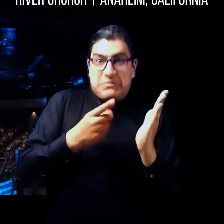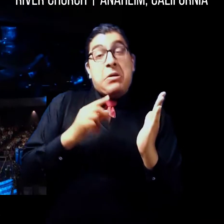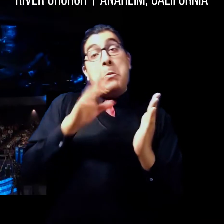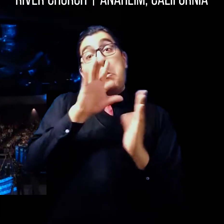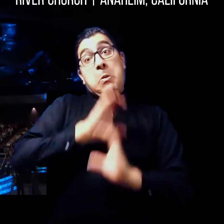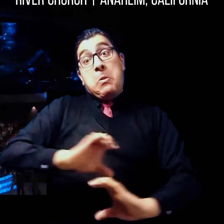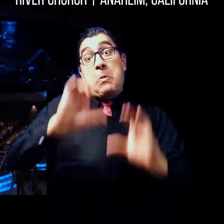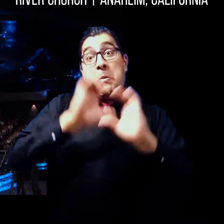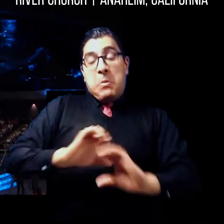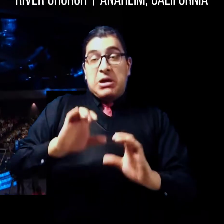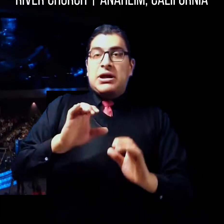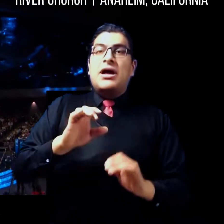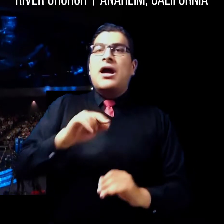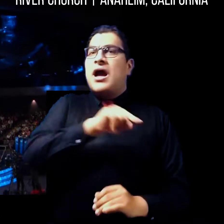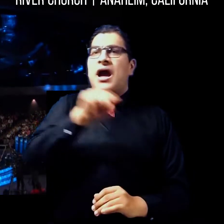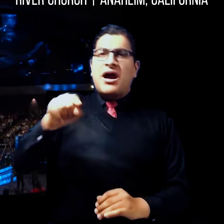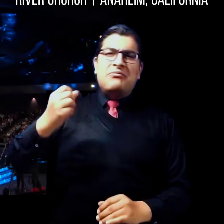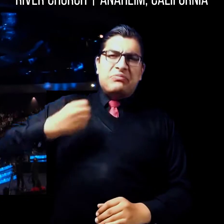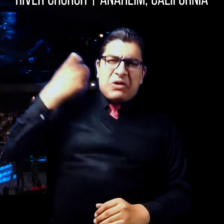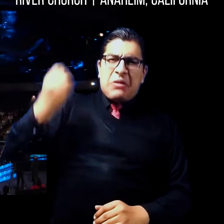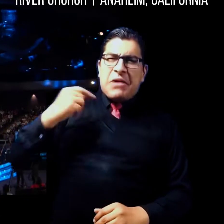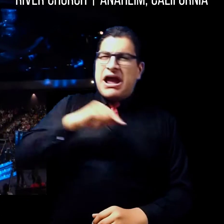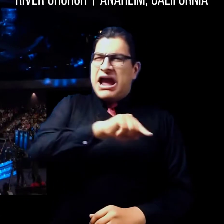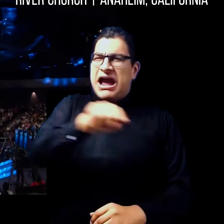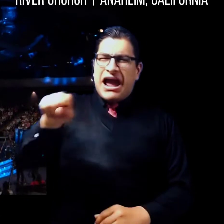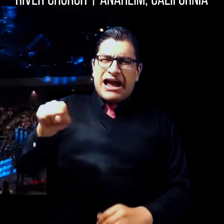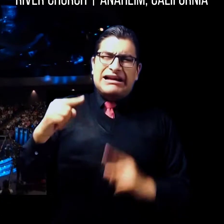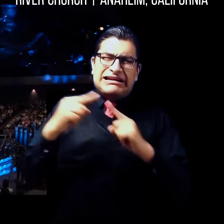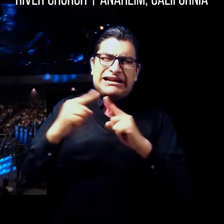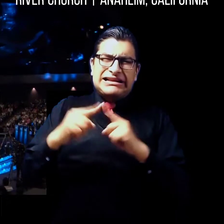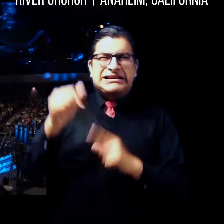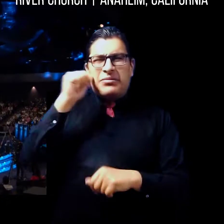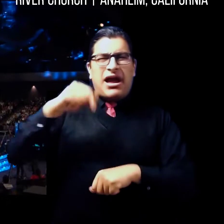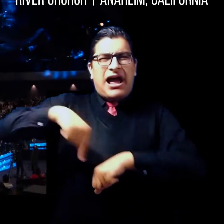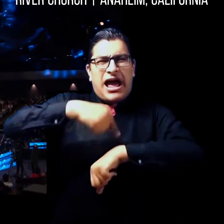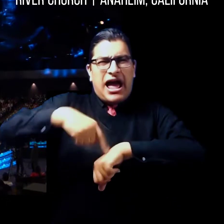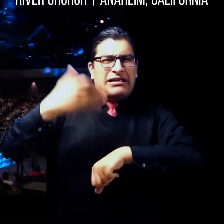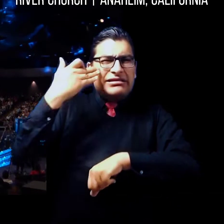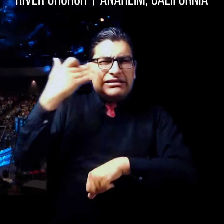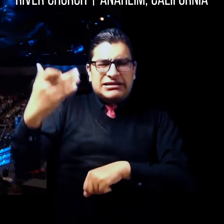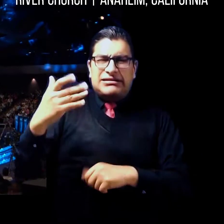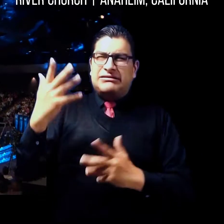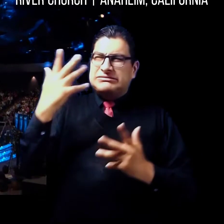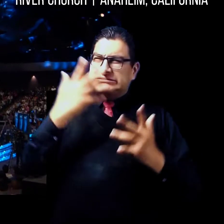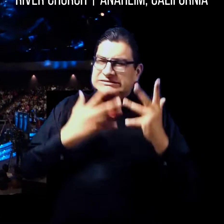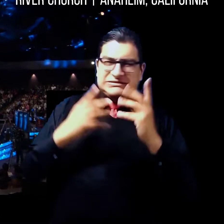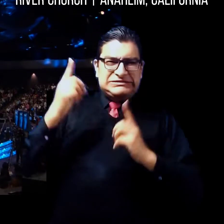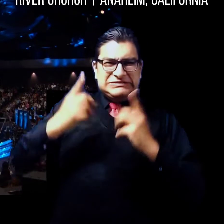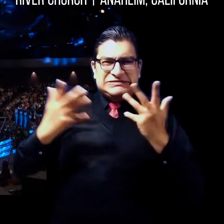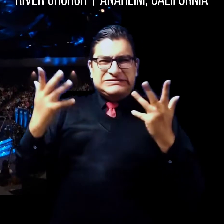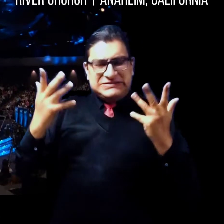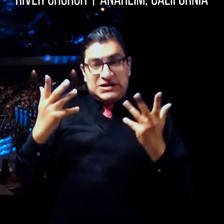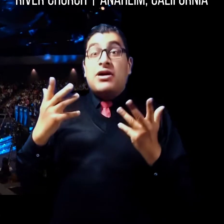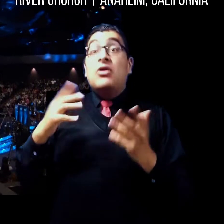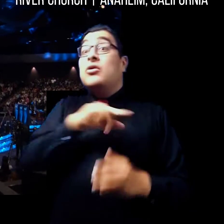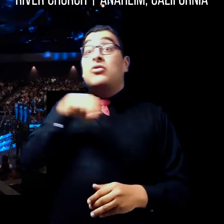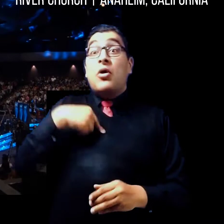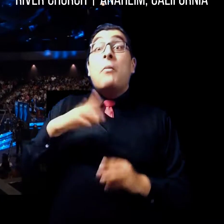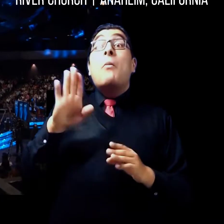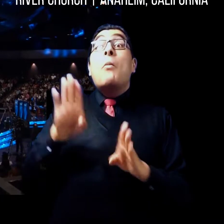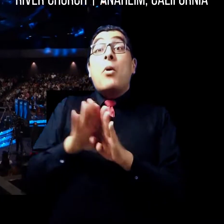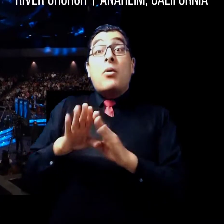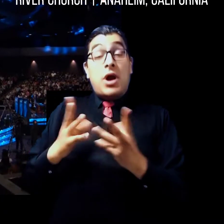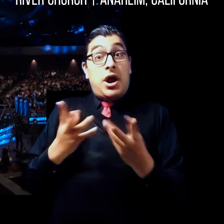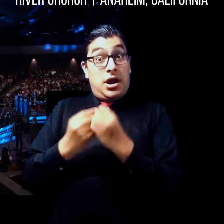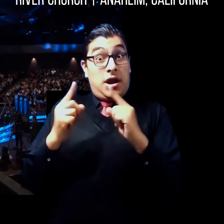La predicación en el 80% de los casos era interminable, desconcertante. Firmábamos un pacto de